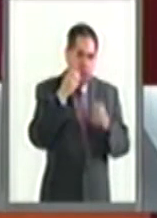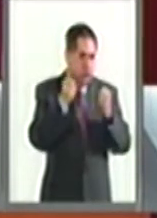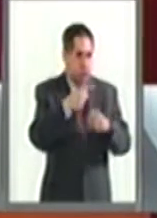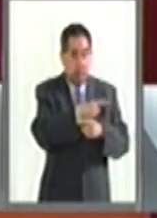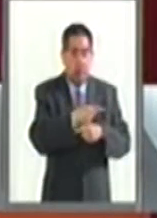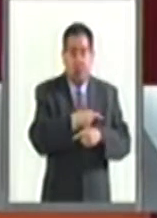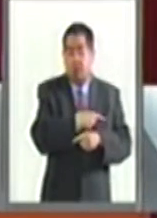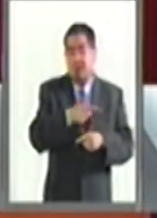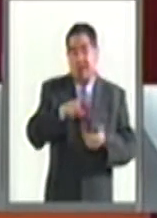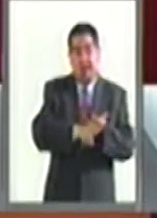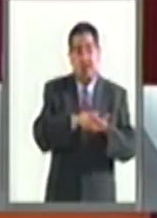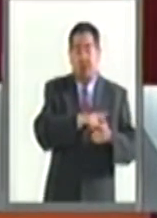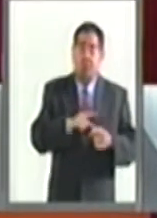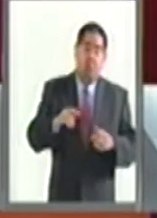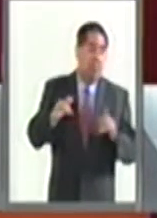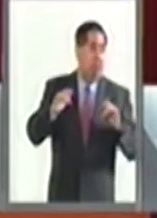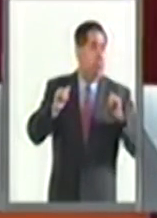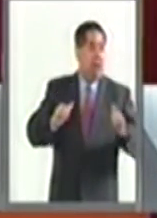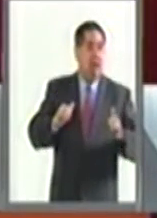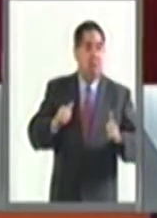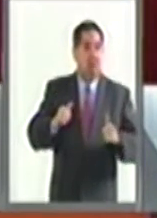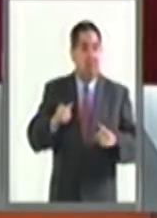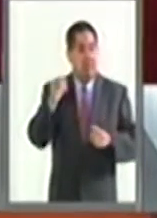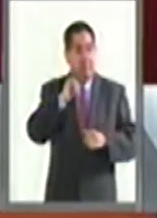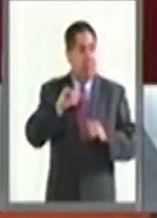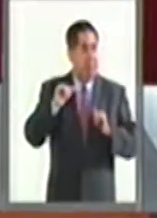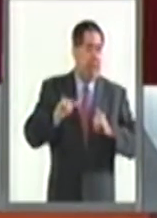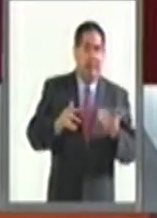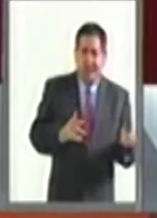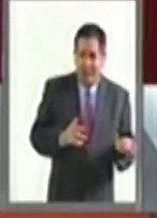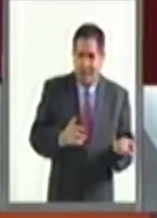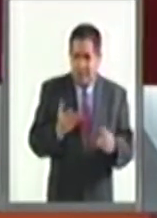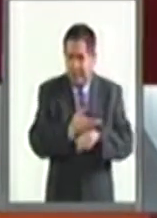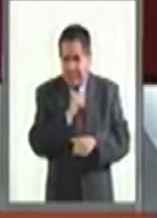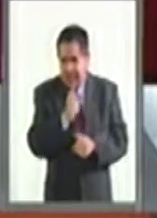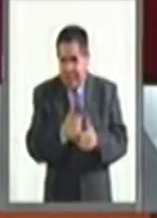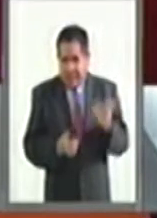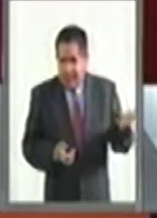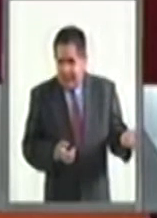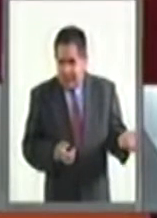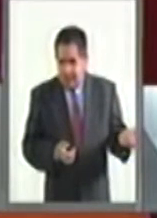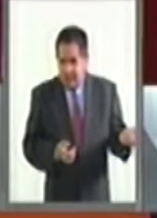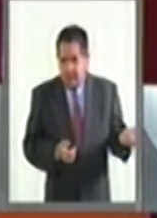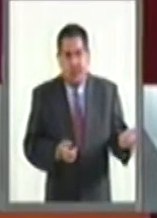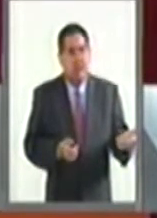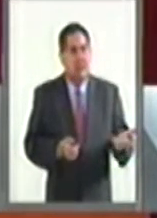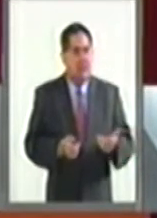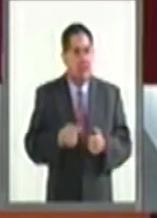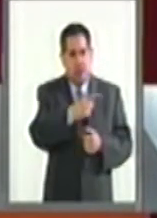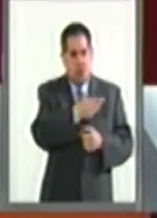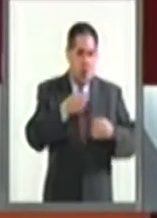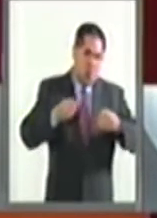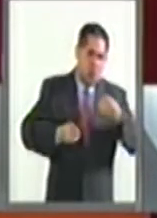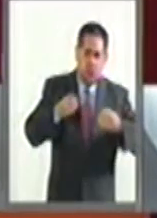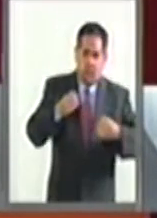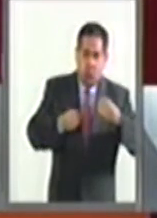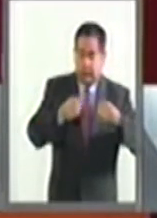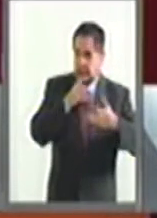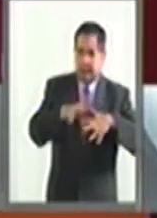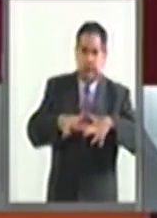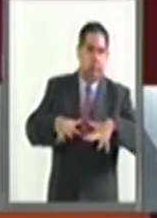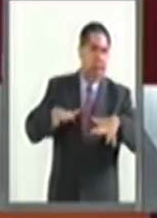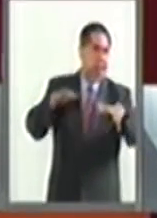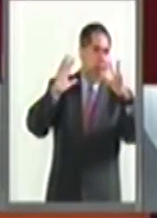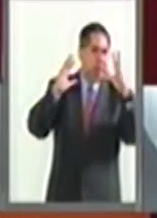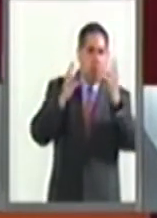la impunidad que prevalece en el país. Si bien es cierto que la capacidad de los juzgadores ha sido